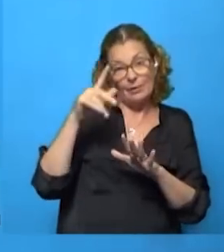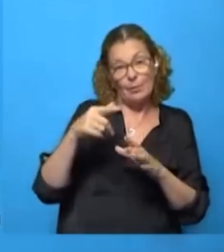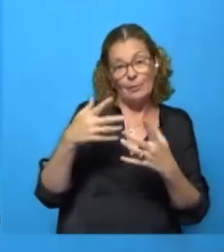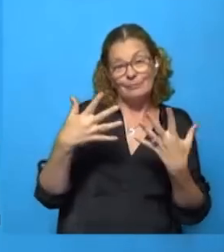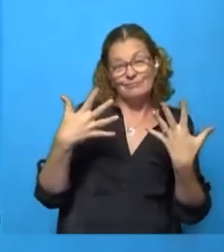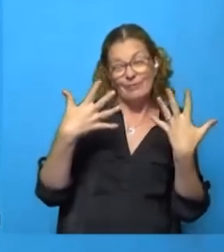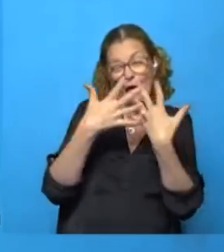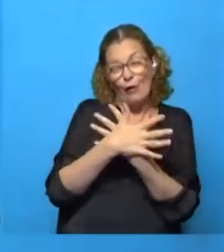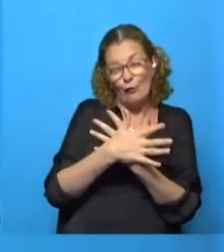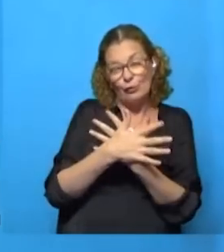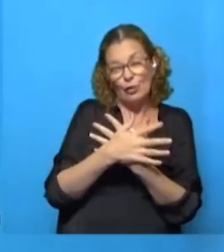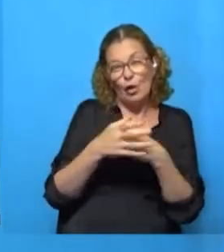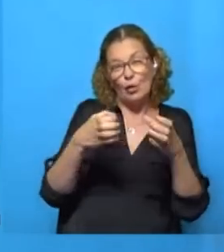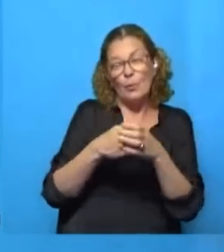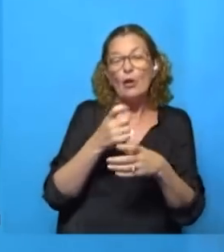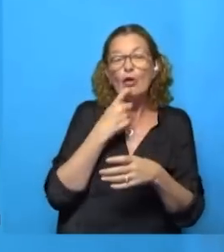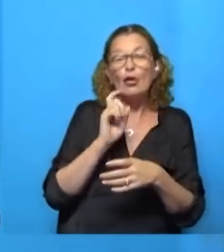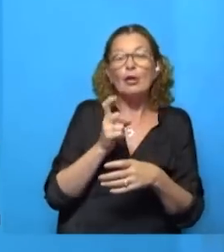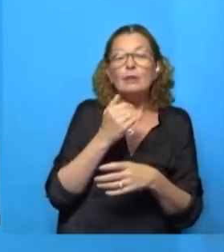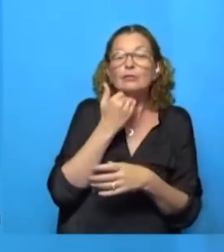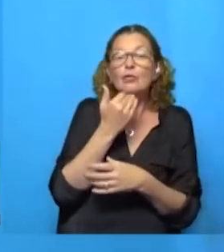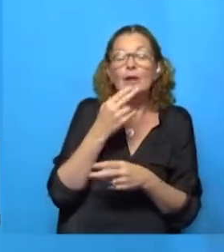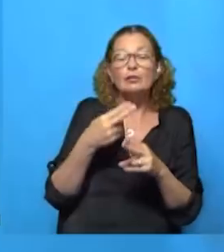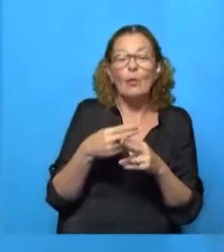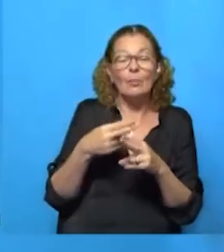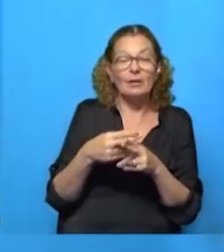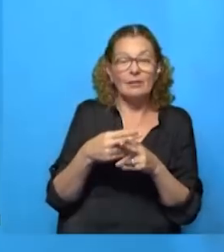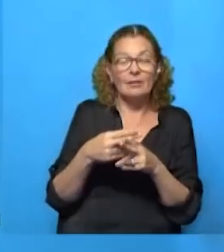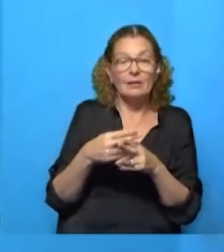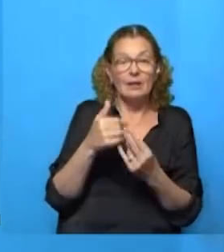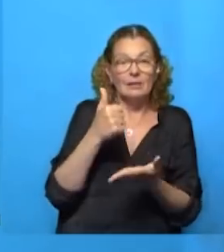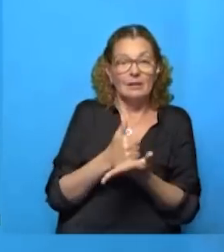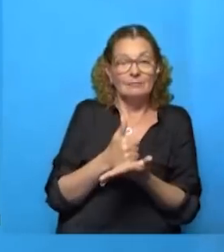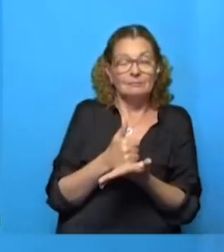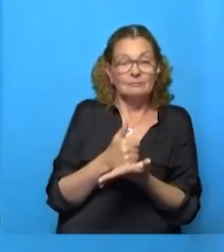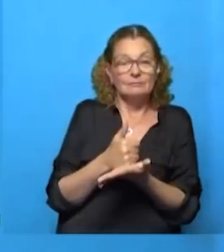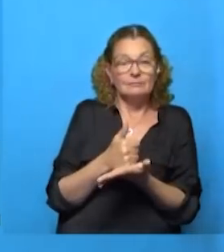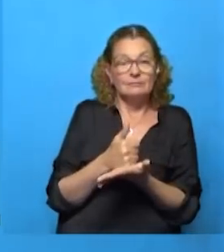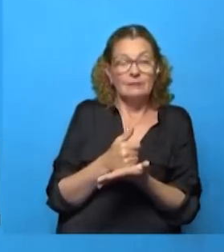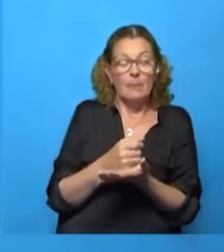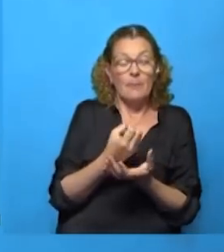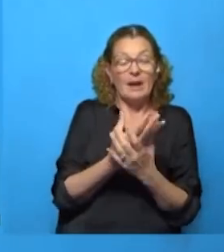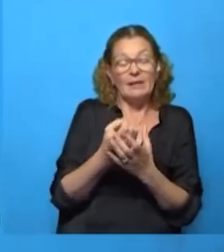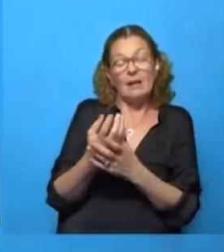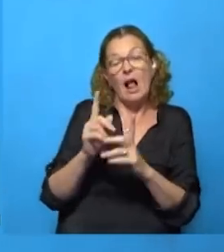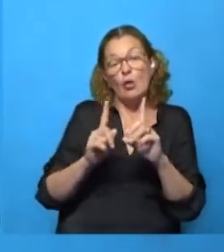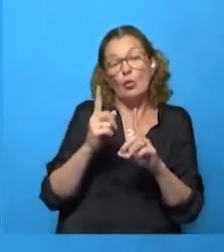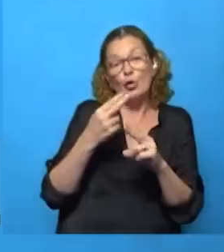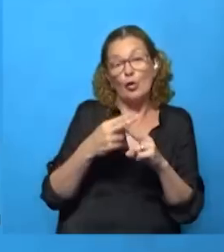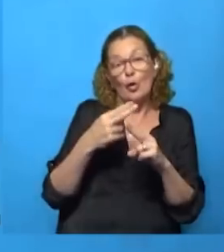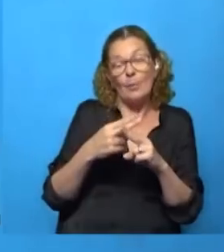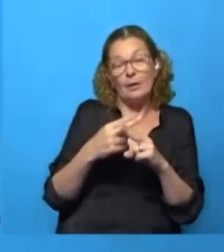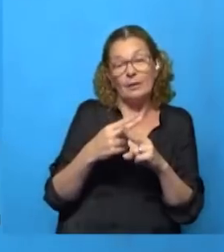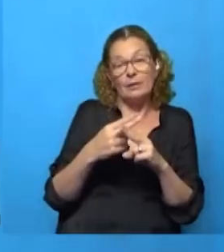partido Colorado que es el que todavía no tiene nombres que estén en disputa no decir si bien aparecen varios nombres No